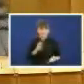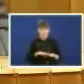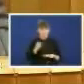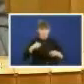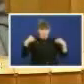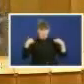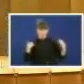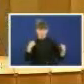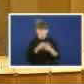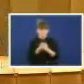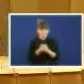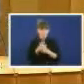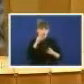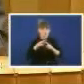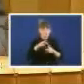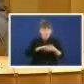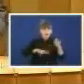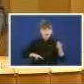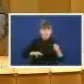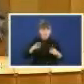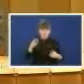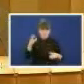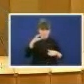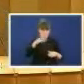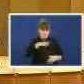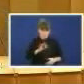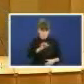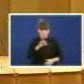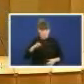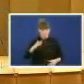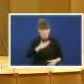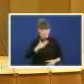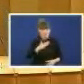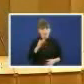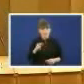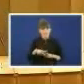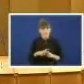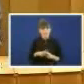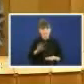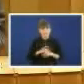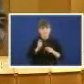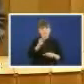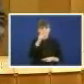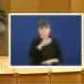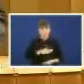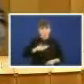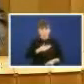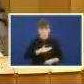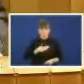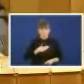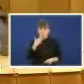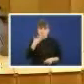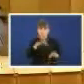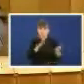para que Galiza teña na súa man instrumentos para xenerar benestar especialmente en momentos de crise